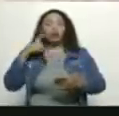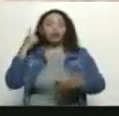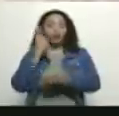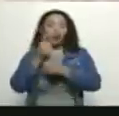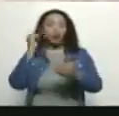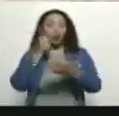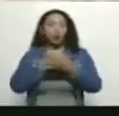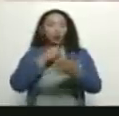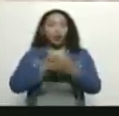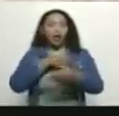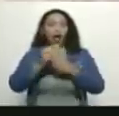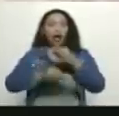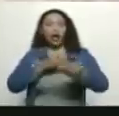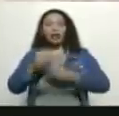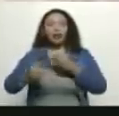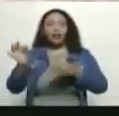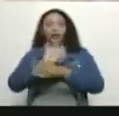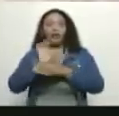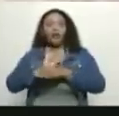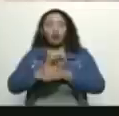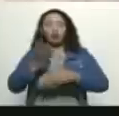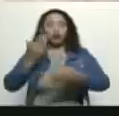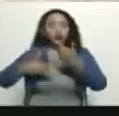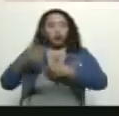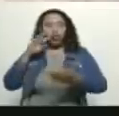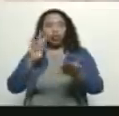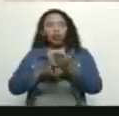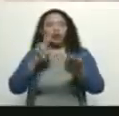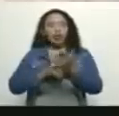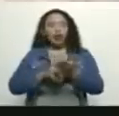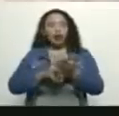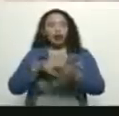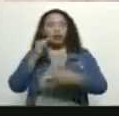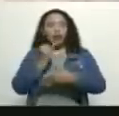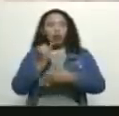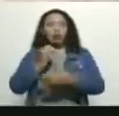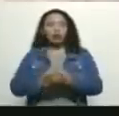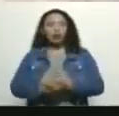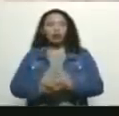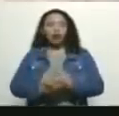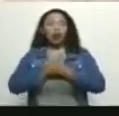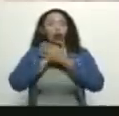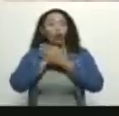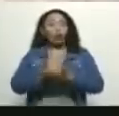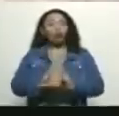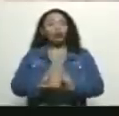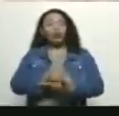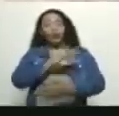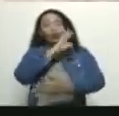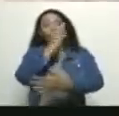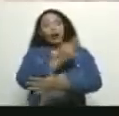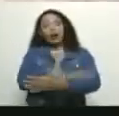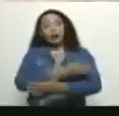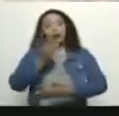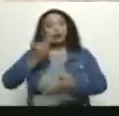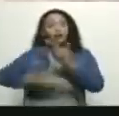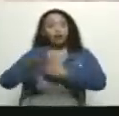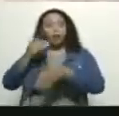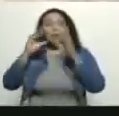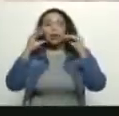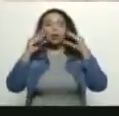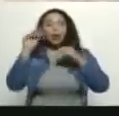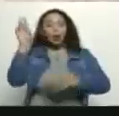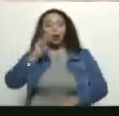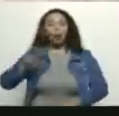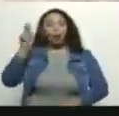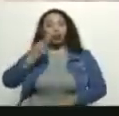la consolidación y promoción de una cooperación verdadera en Iberoamérica, que contribuya al fortalecimiento e intercambio de experiencias en el uso